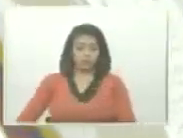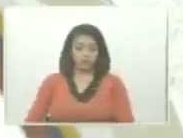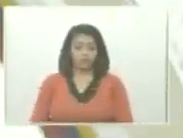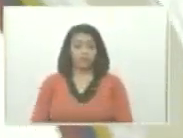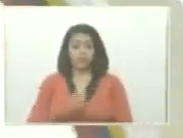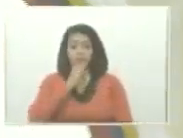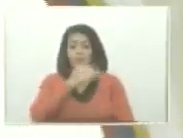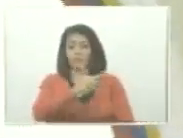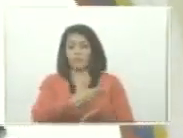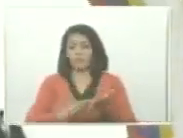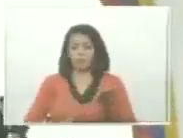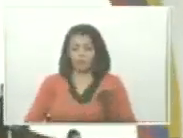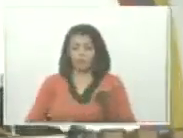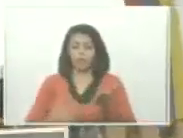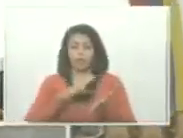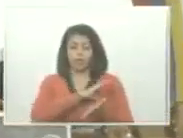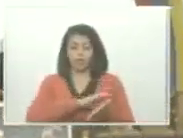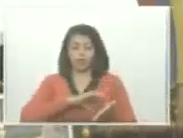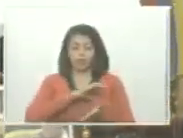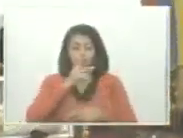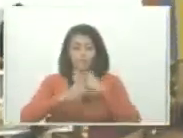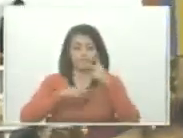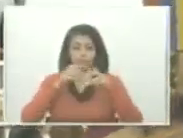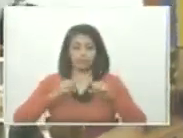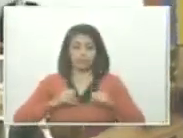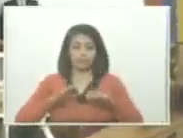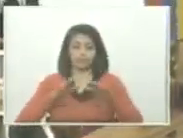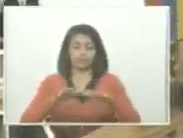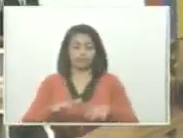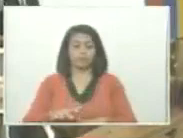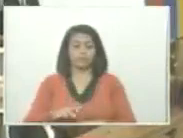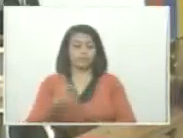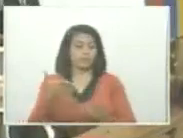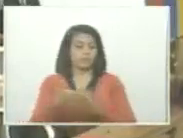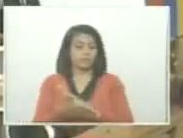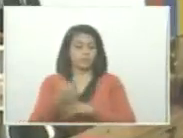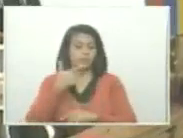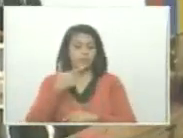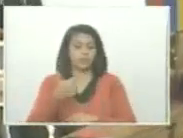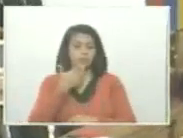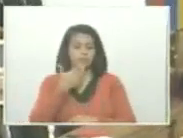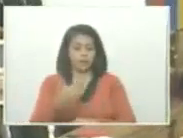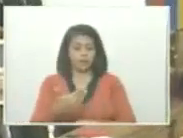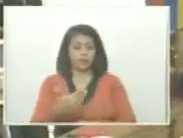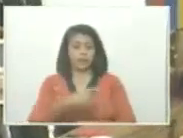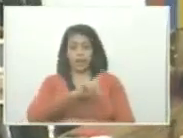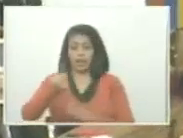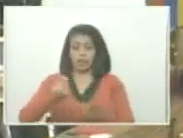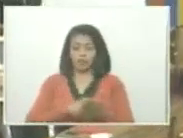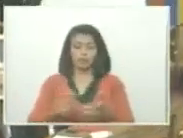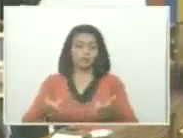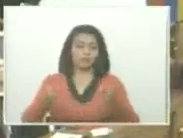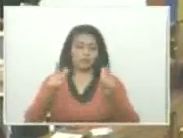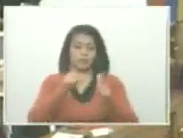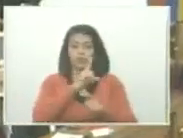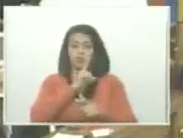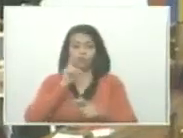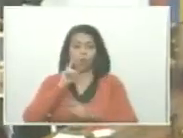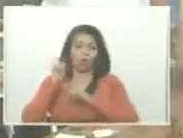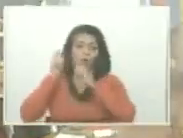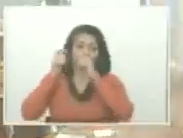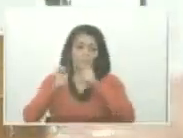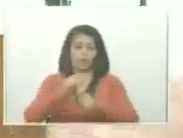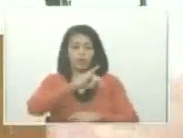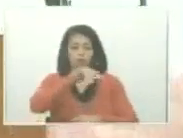el informe de la Comisión de Política Exterior, mediante la cual le solicita al plenario autorizar el nombramiento